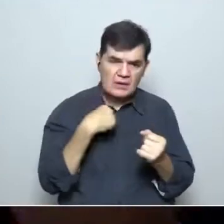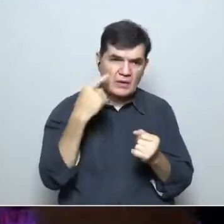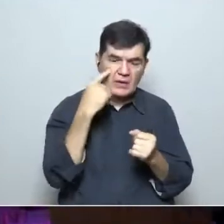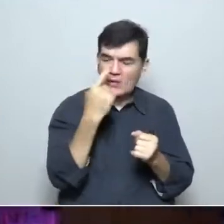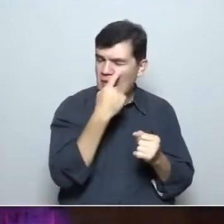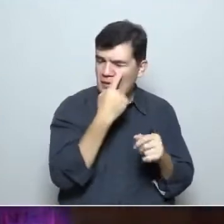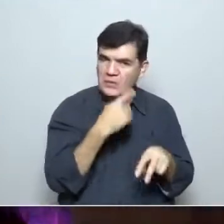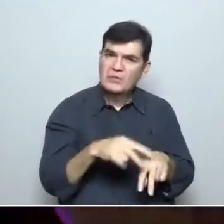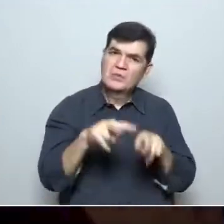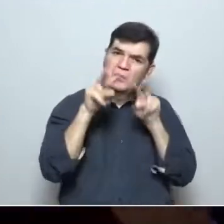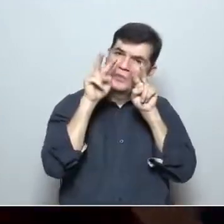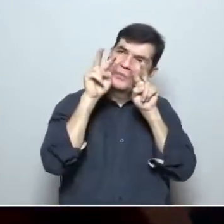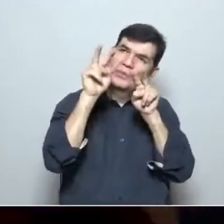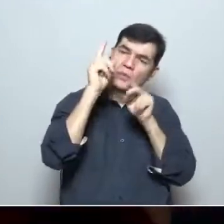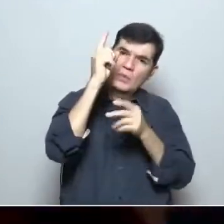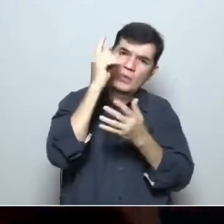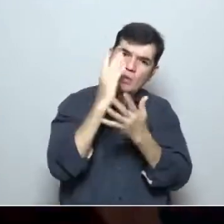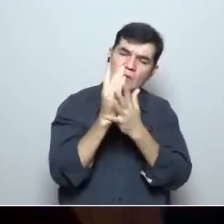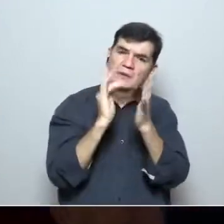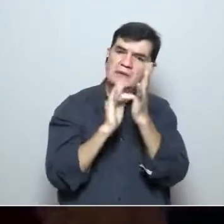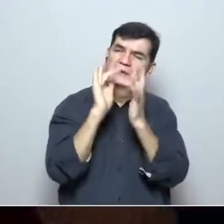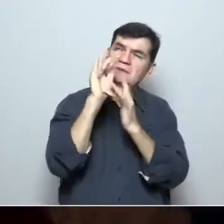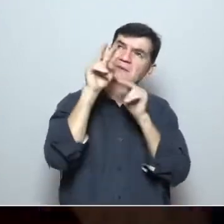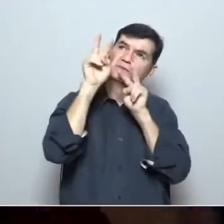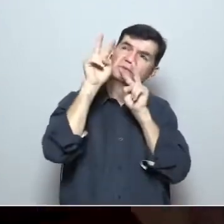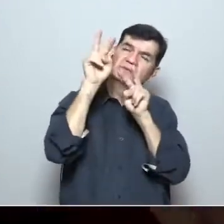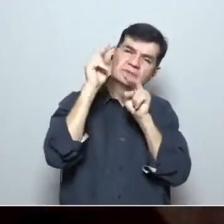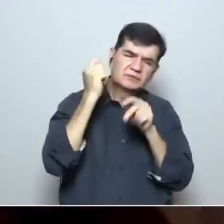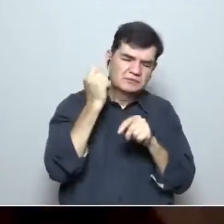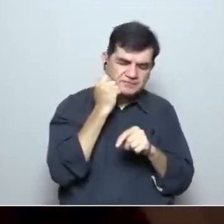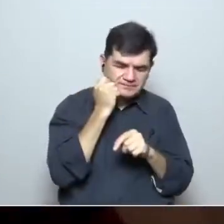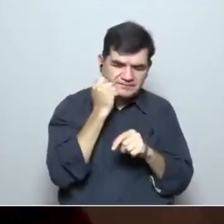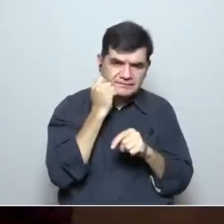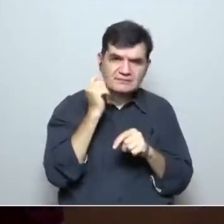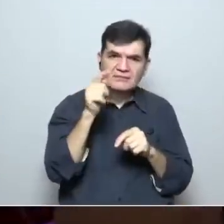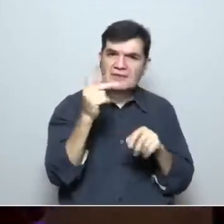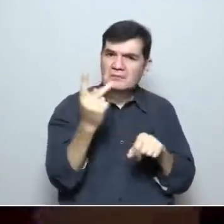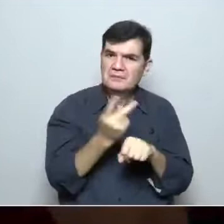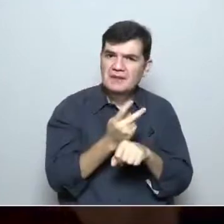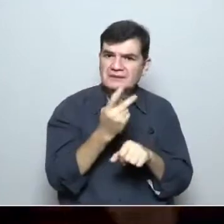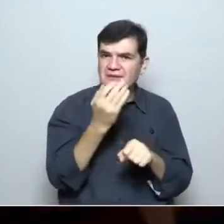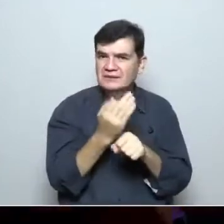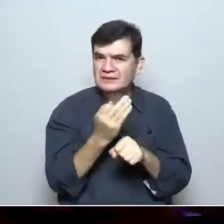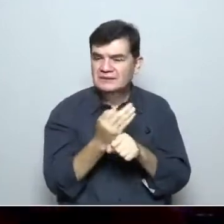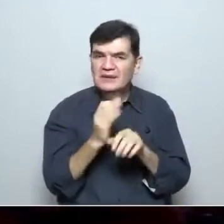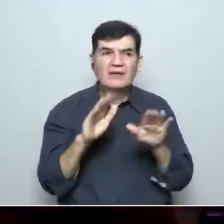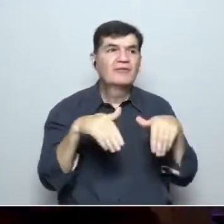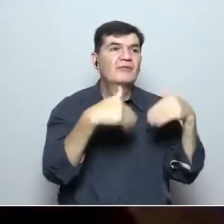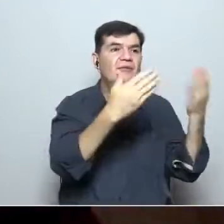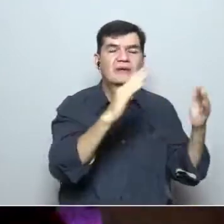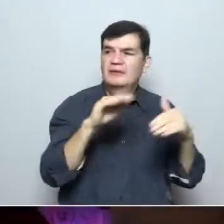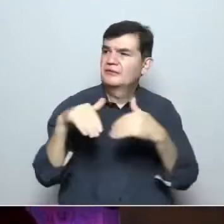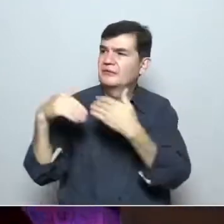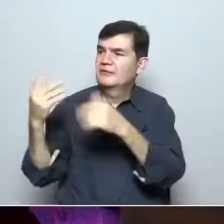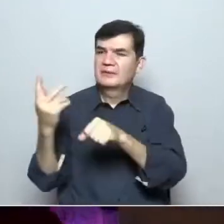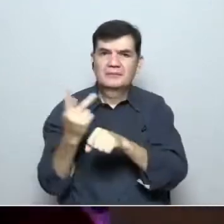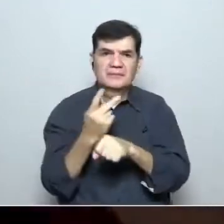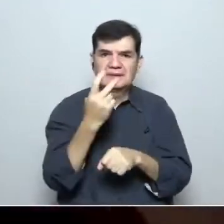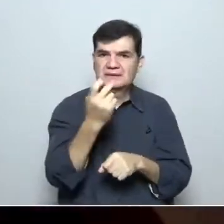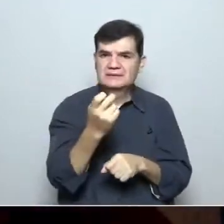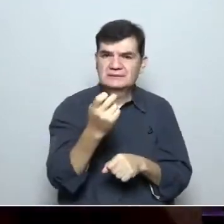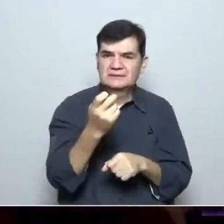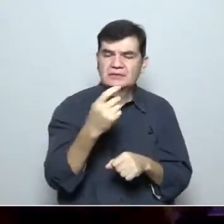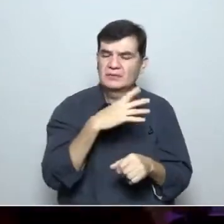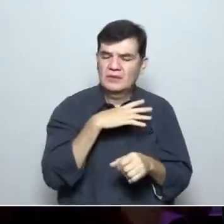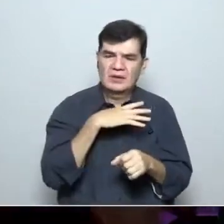están puestos solamente en Él. No importa, iglesia, escúchame, lo que esté pasando ahorita allá afuera, todo está bien en